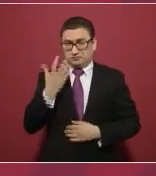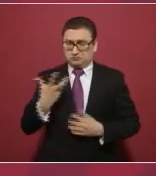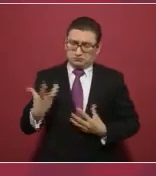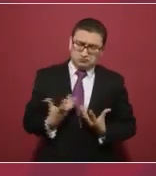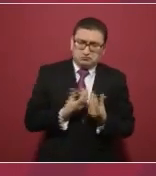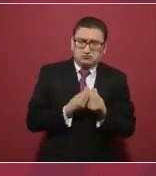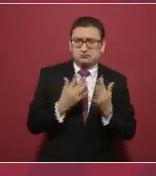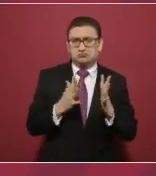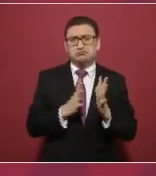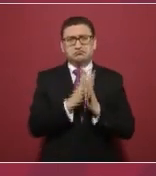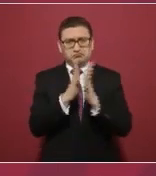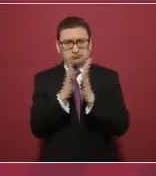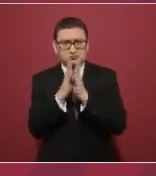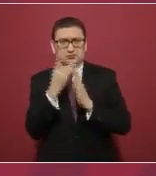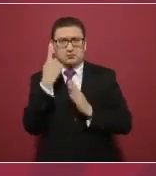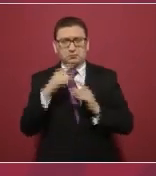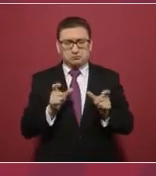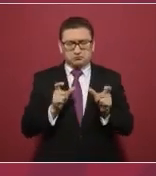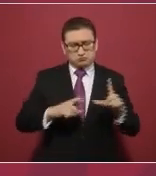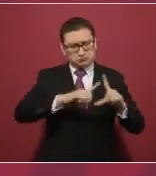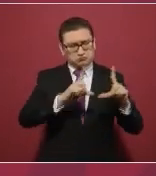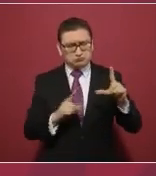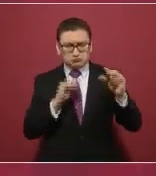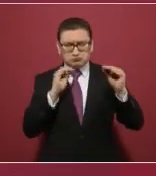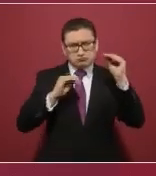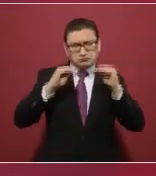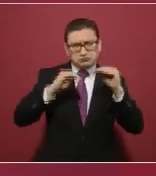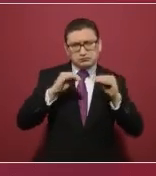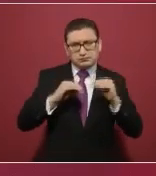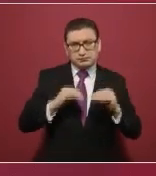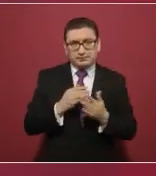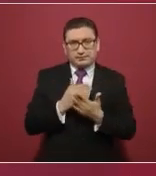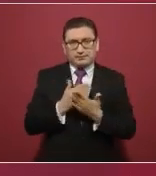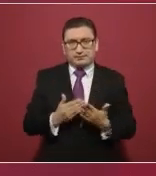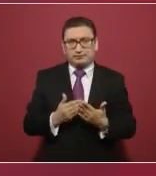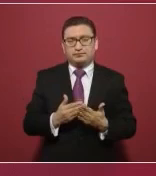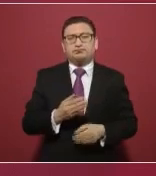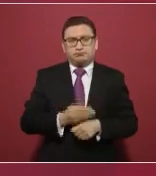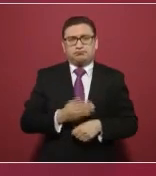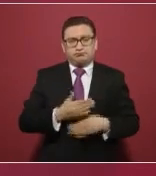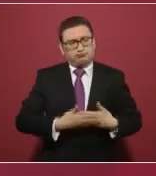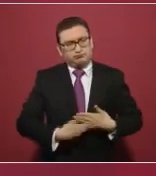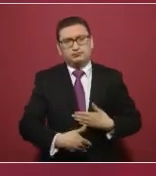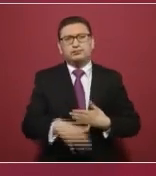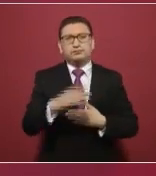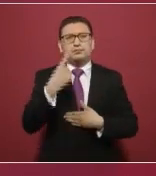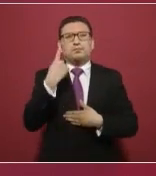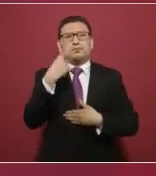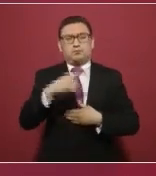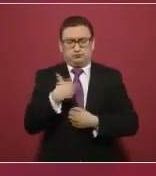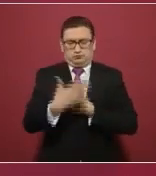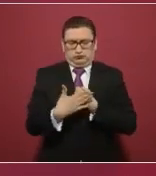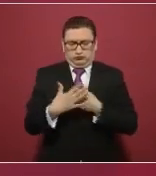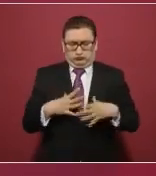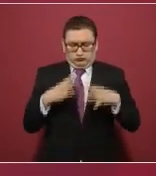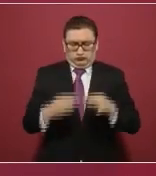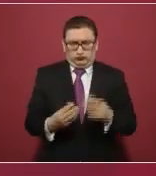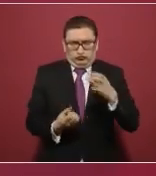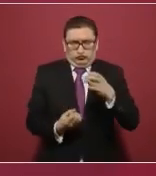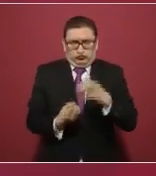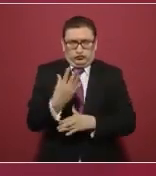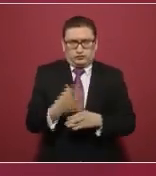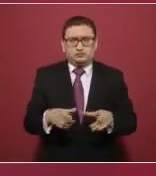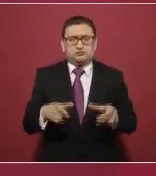participar en esta construcción desde ahora para que esta nueva institución que México va a